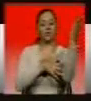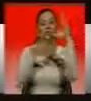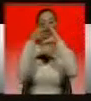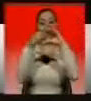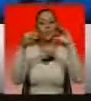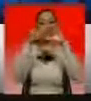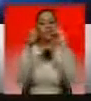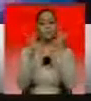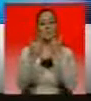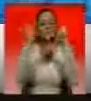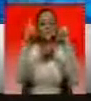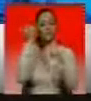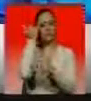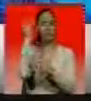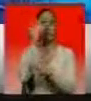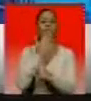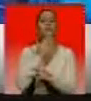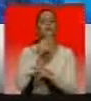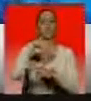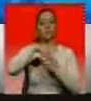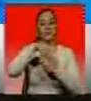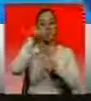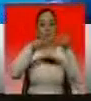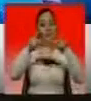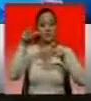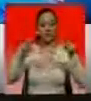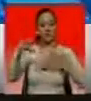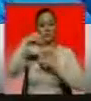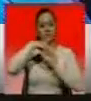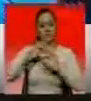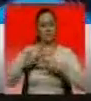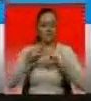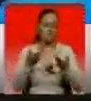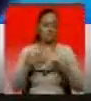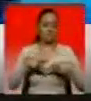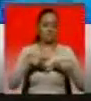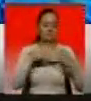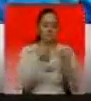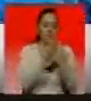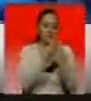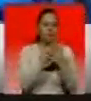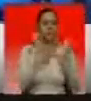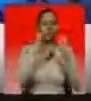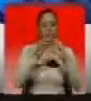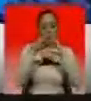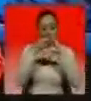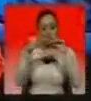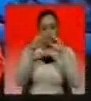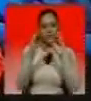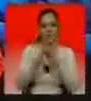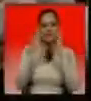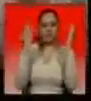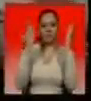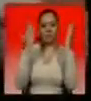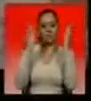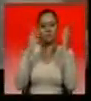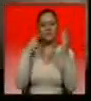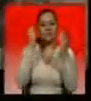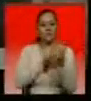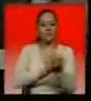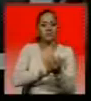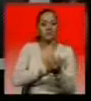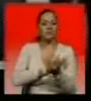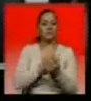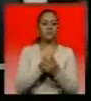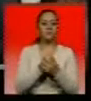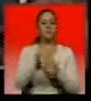Libertad. La iniciativa consiste en que las personas recluidas puedan escribir historias inspiradoras.